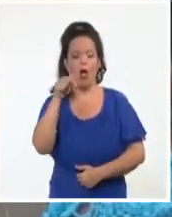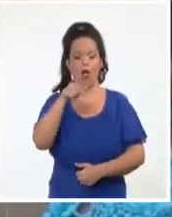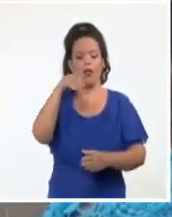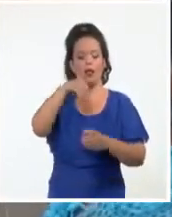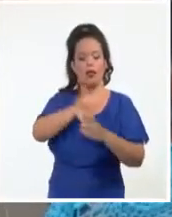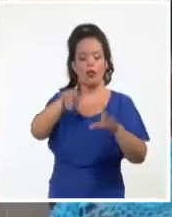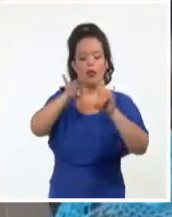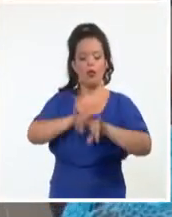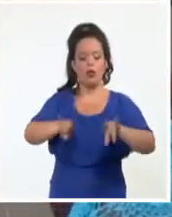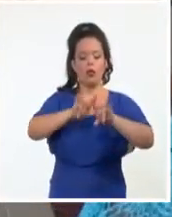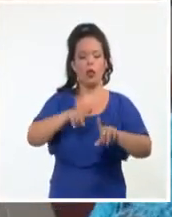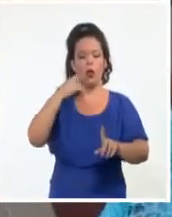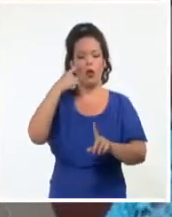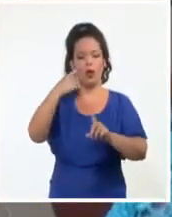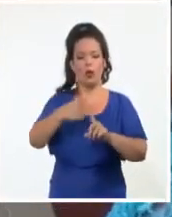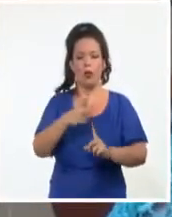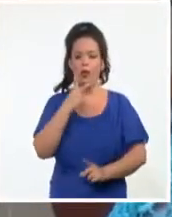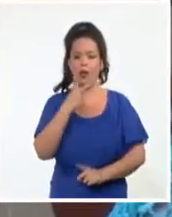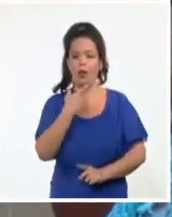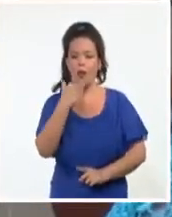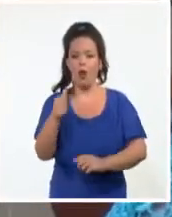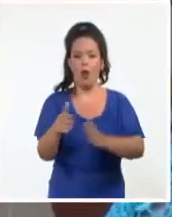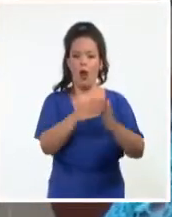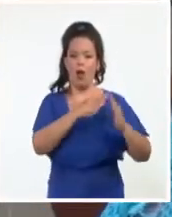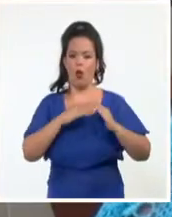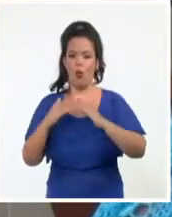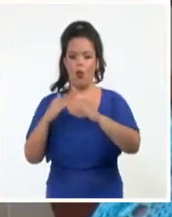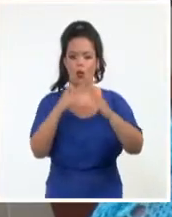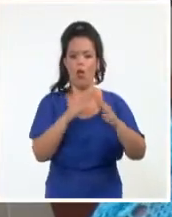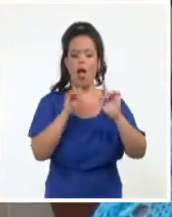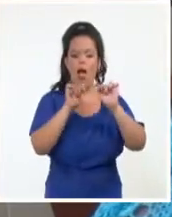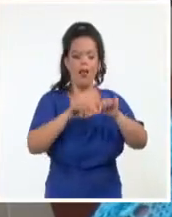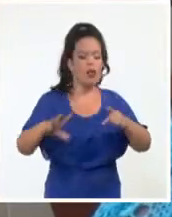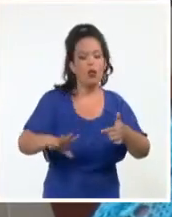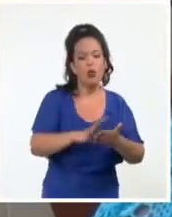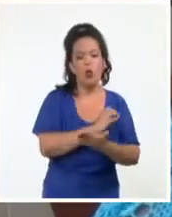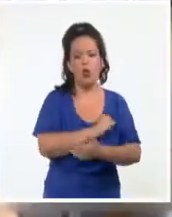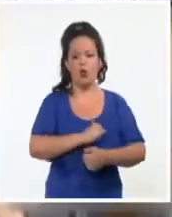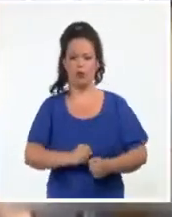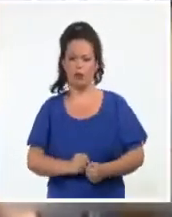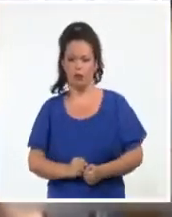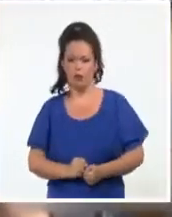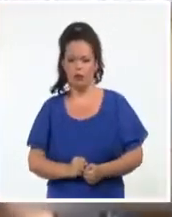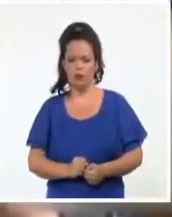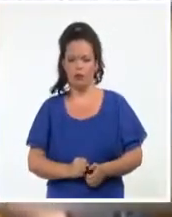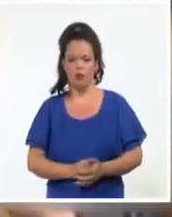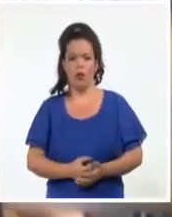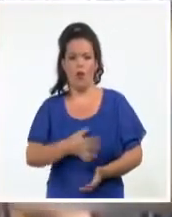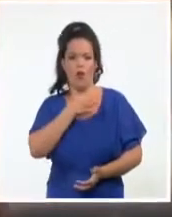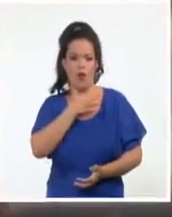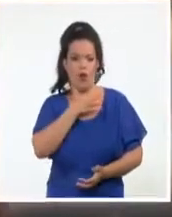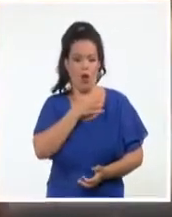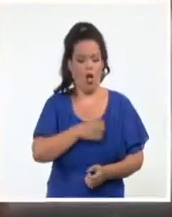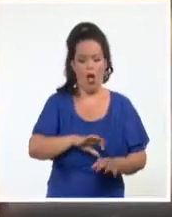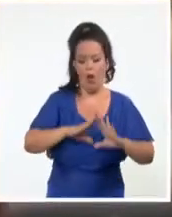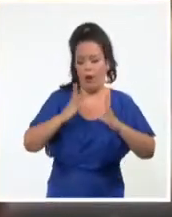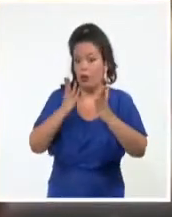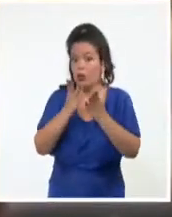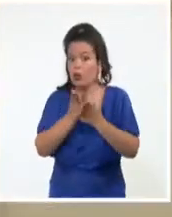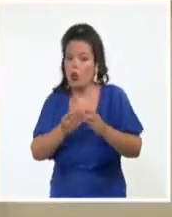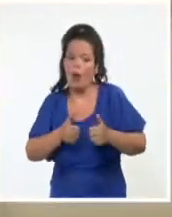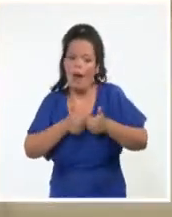atender las comunidades que lo necesitan y las que no las necesitan tanto también, porque hay que trabajar con todas. El perfeccionamiento de la formación